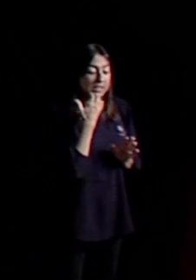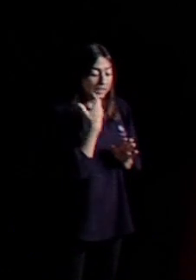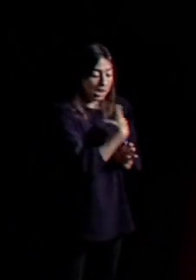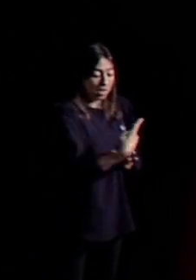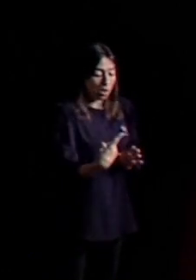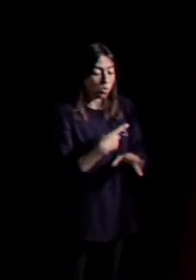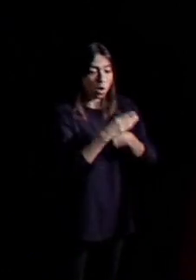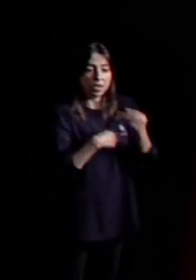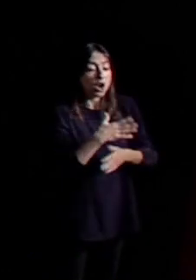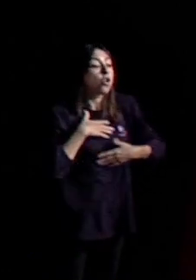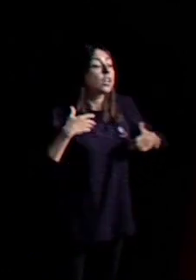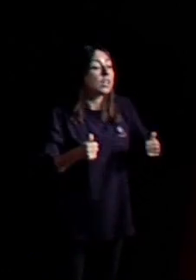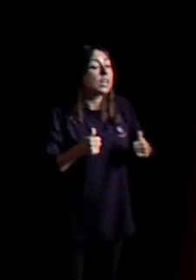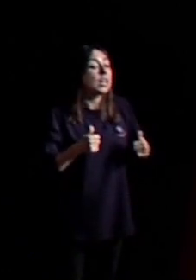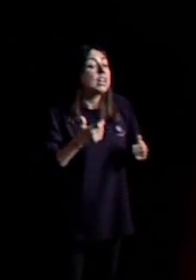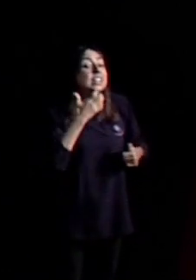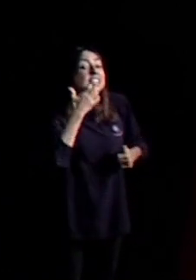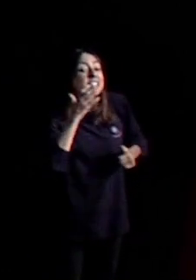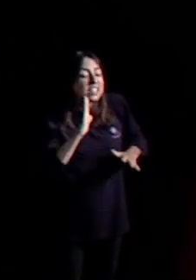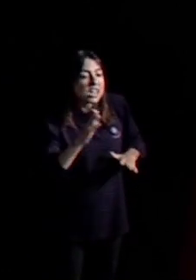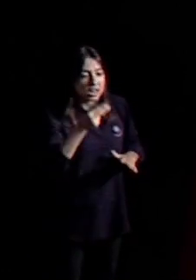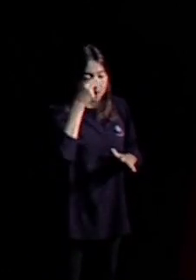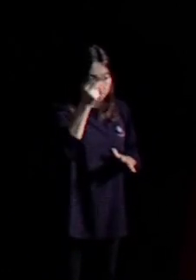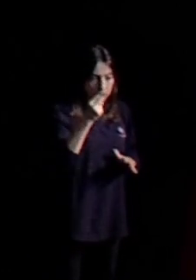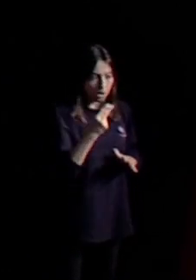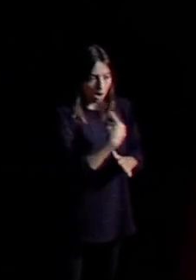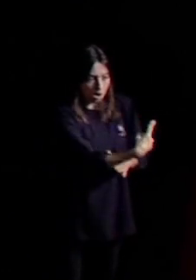lo que le venga en gana mientras se respeta a los demás.